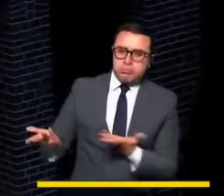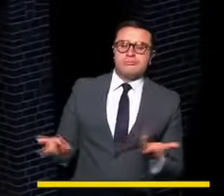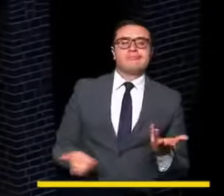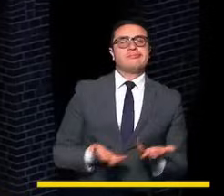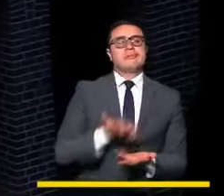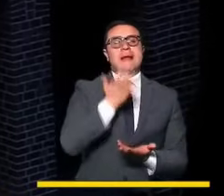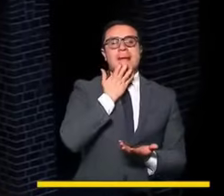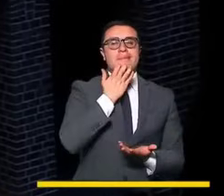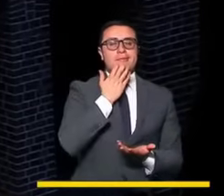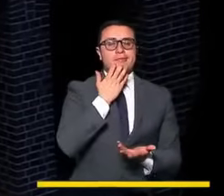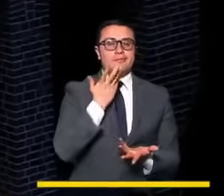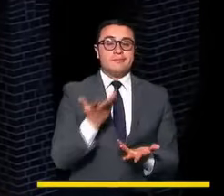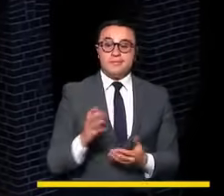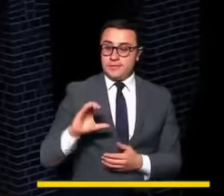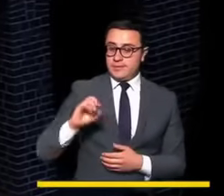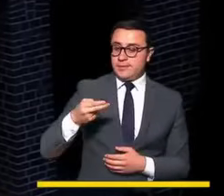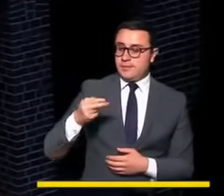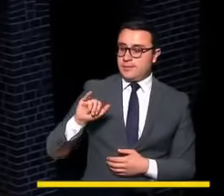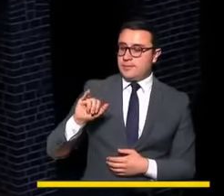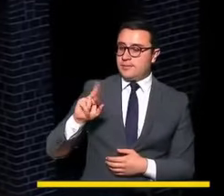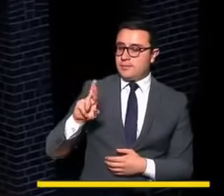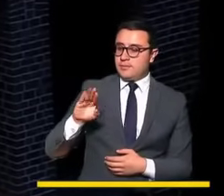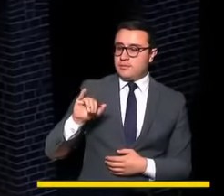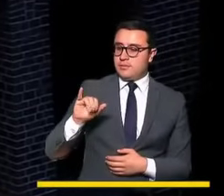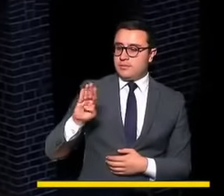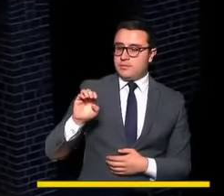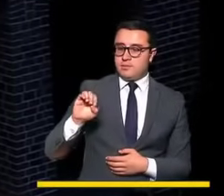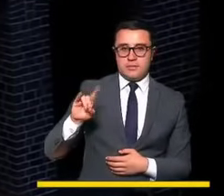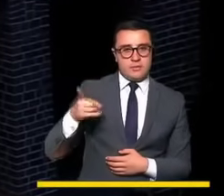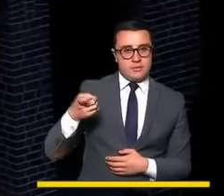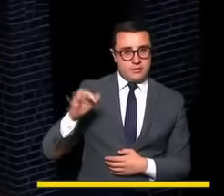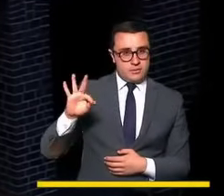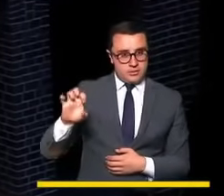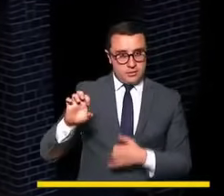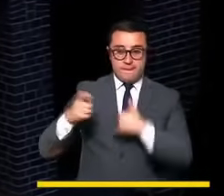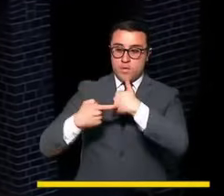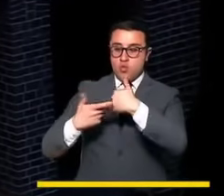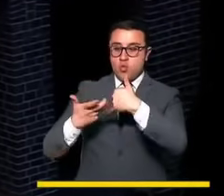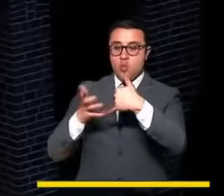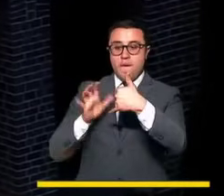Por ejemplo, en Chiribiquete, esos guaviare,